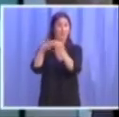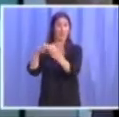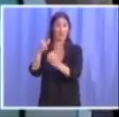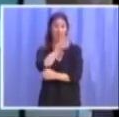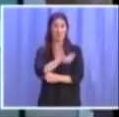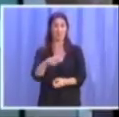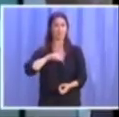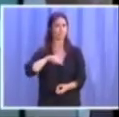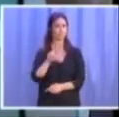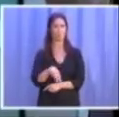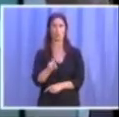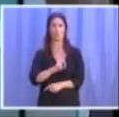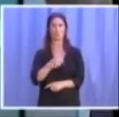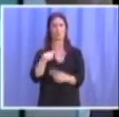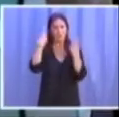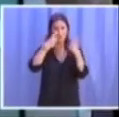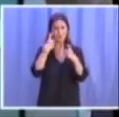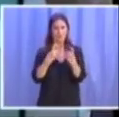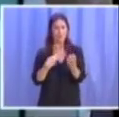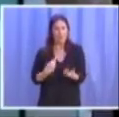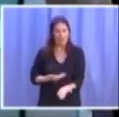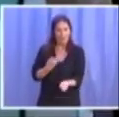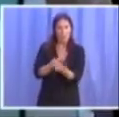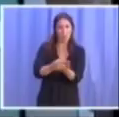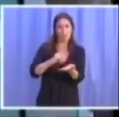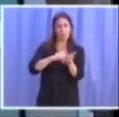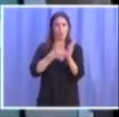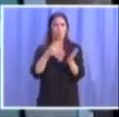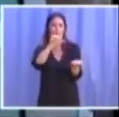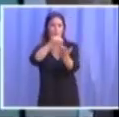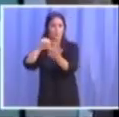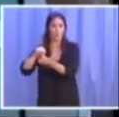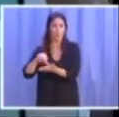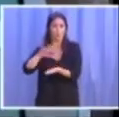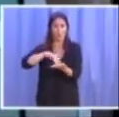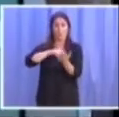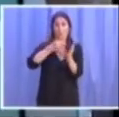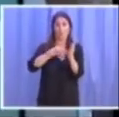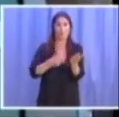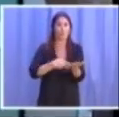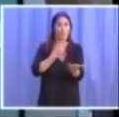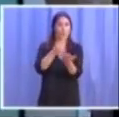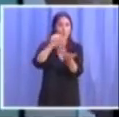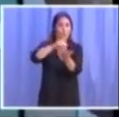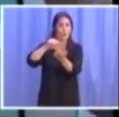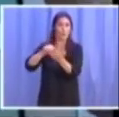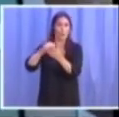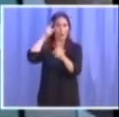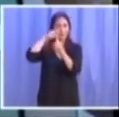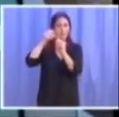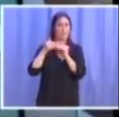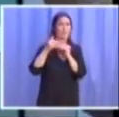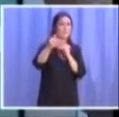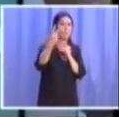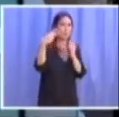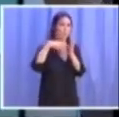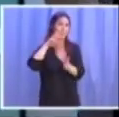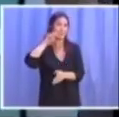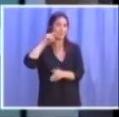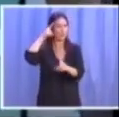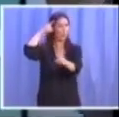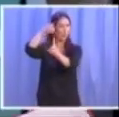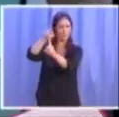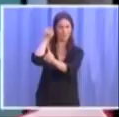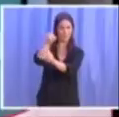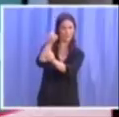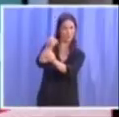es así. Por tanto, intentamos aportar ese proyecto de ciudad. Un proyecto de ciudad utilizando el horizonte de 2031 como una meta